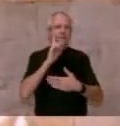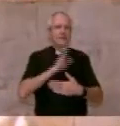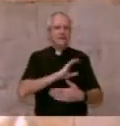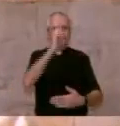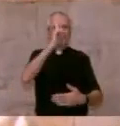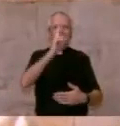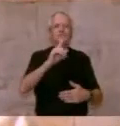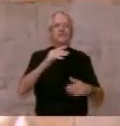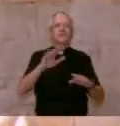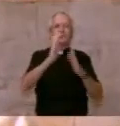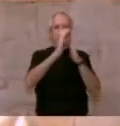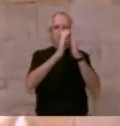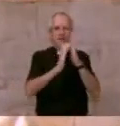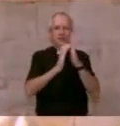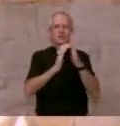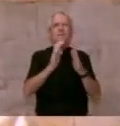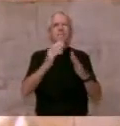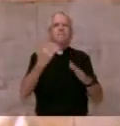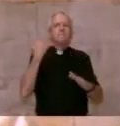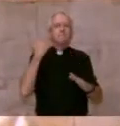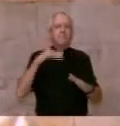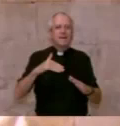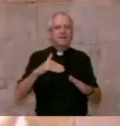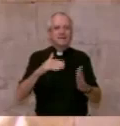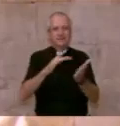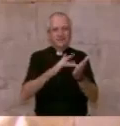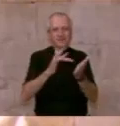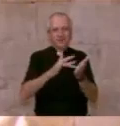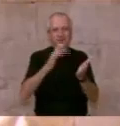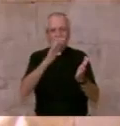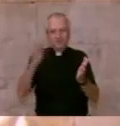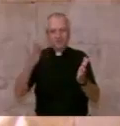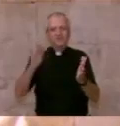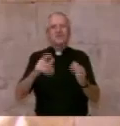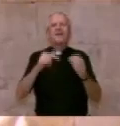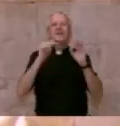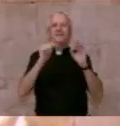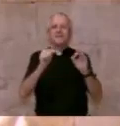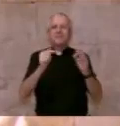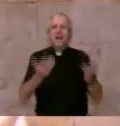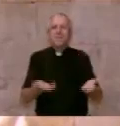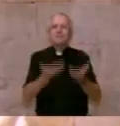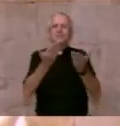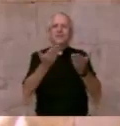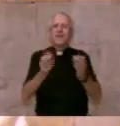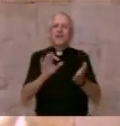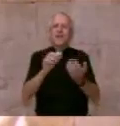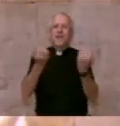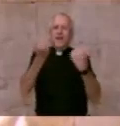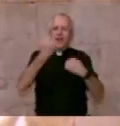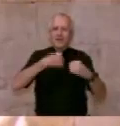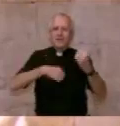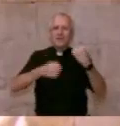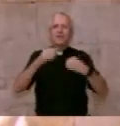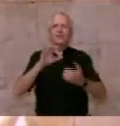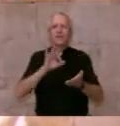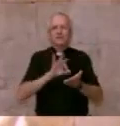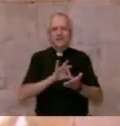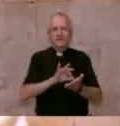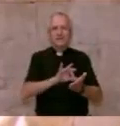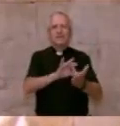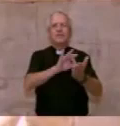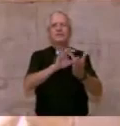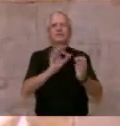de los beatos mártires tortosinos, imploramos al Altísimo que, ejerciendo el ministerio, la mayor autoridad